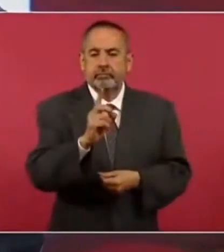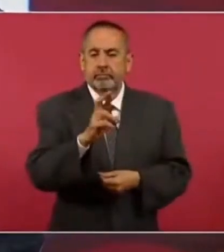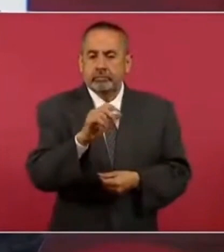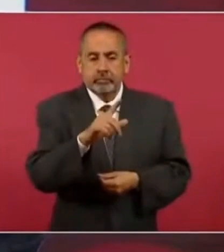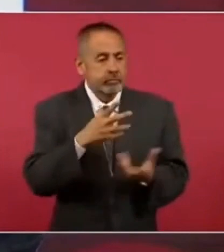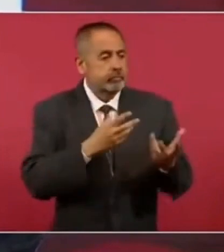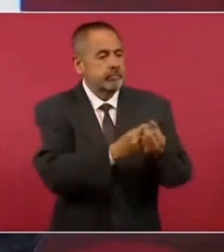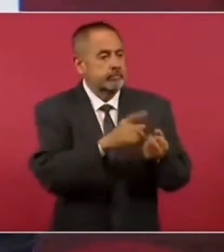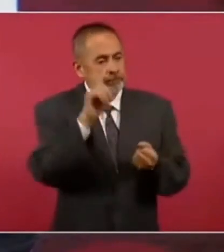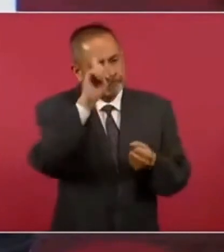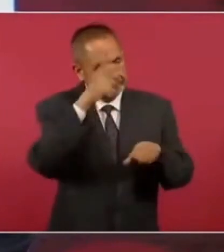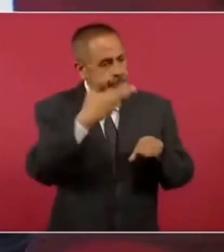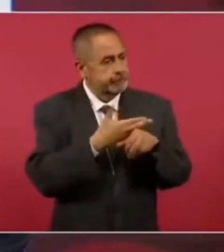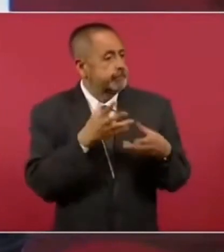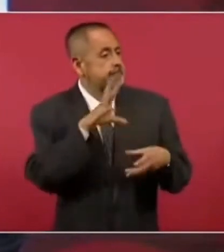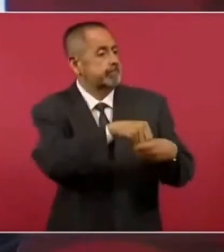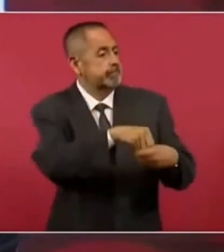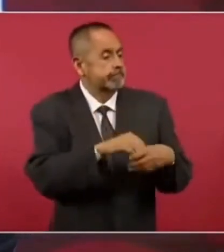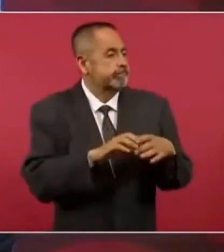de consejero